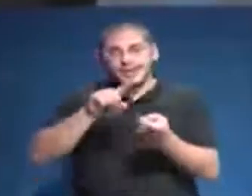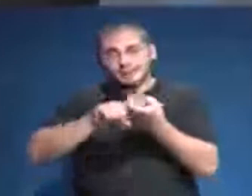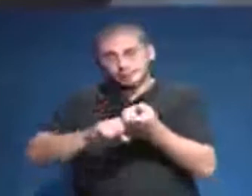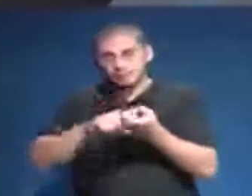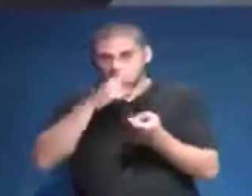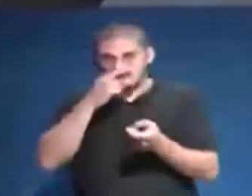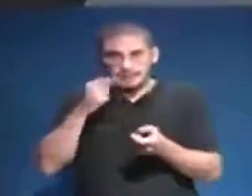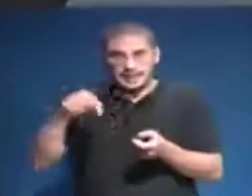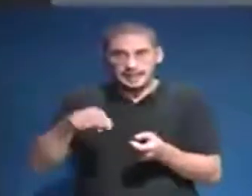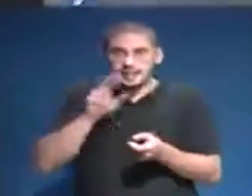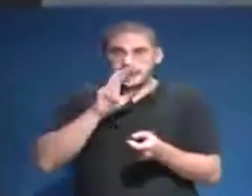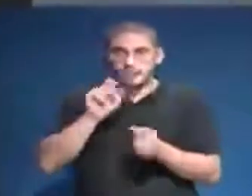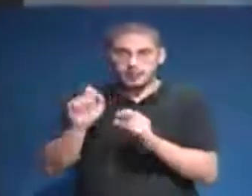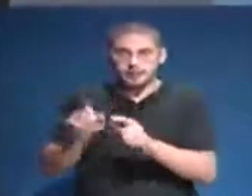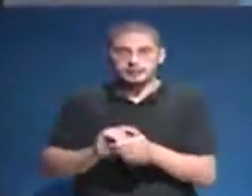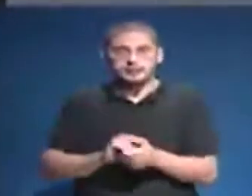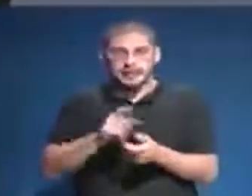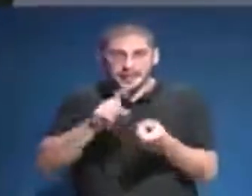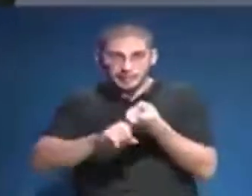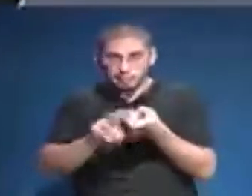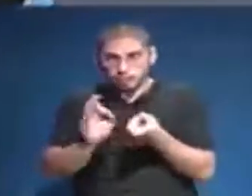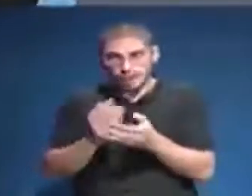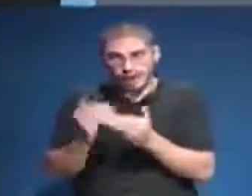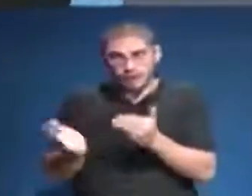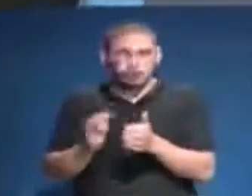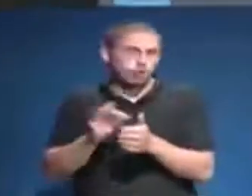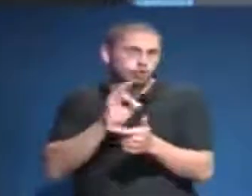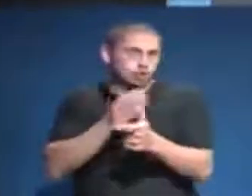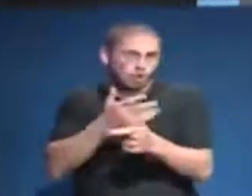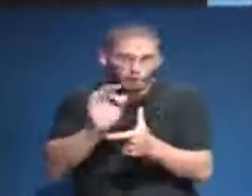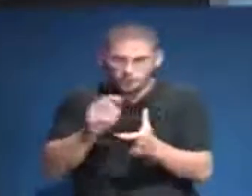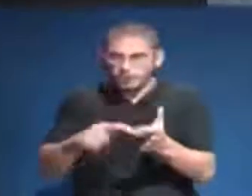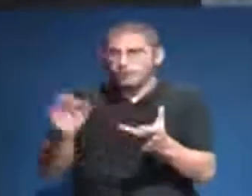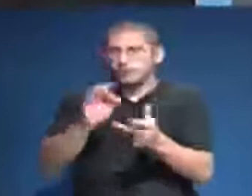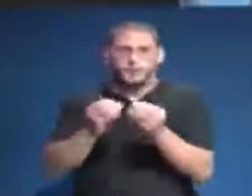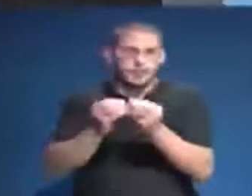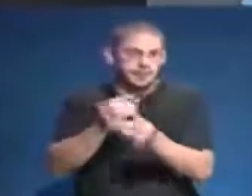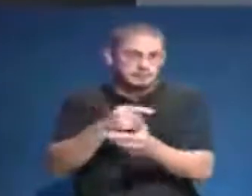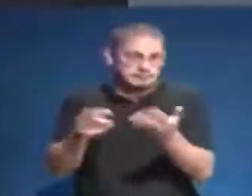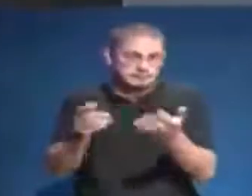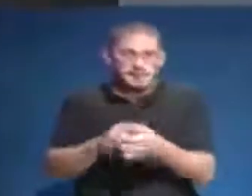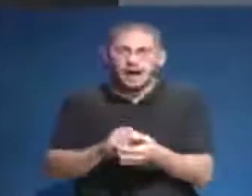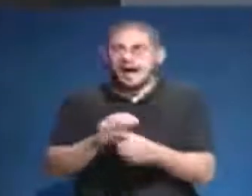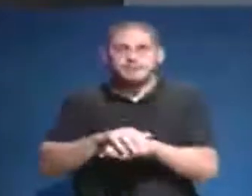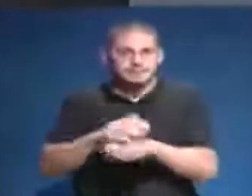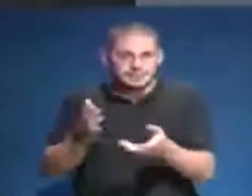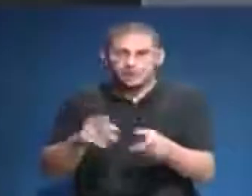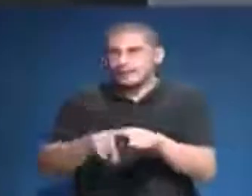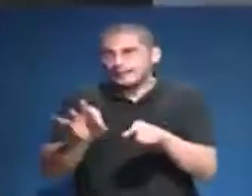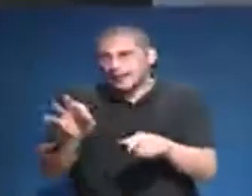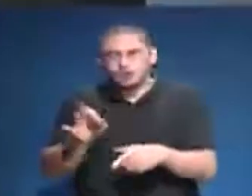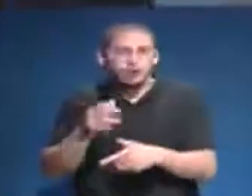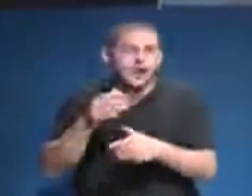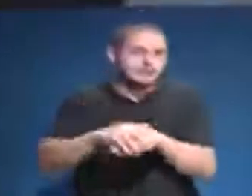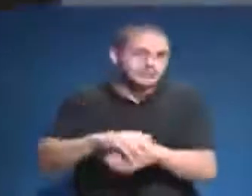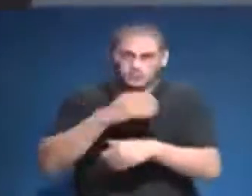es para las mujeres. Epa. Si estás con tu esposo, con tu novio, con tu compañero. Con un amigo. O está tu hermano, un